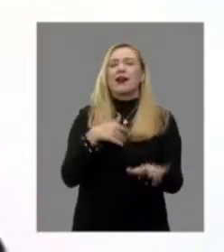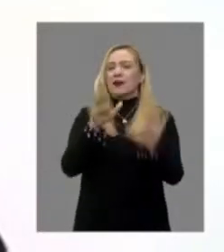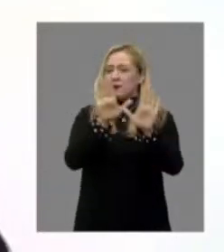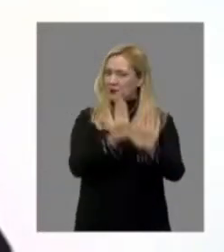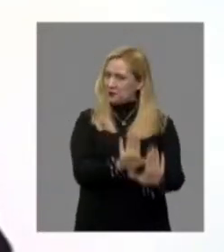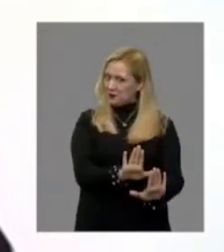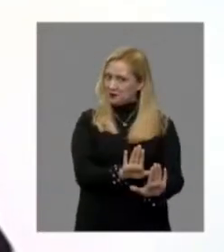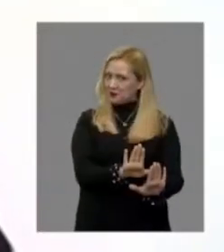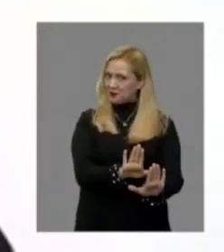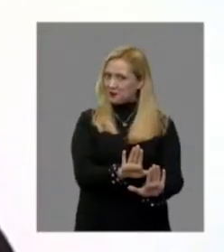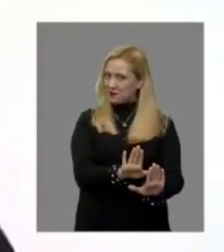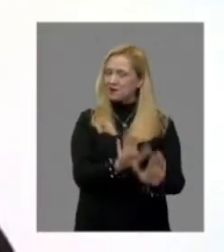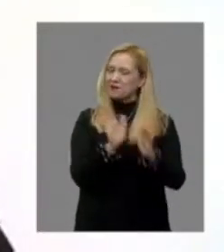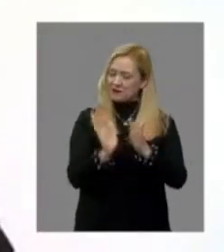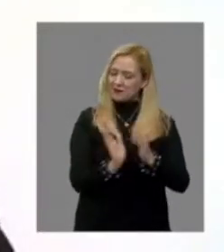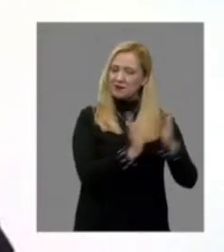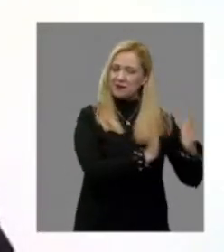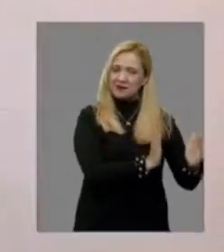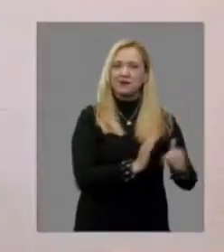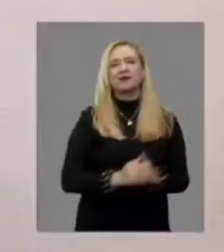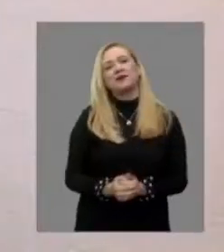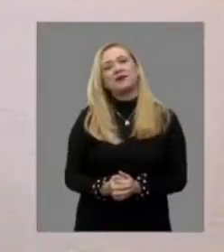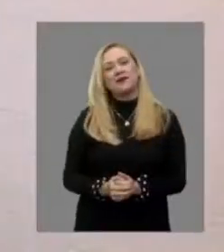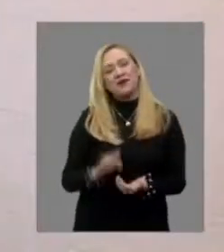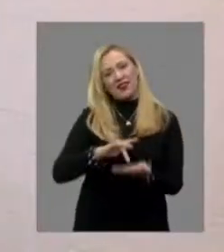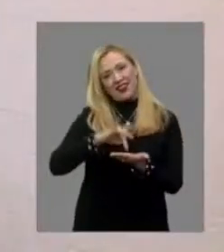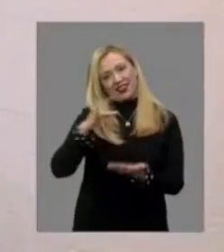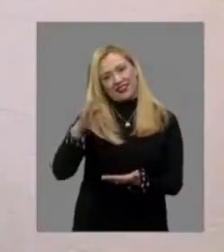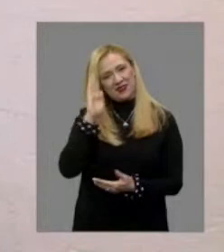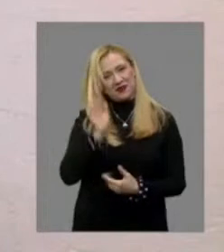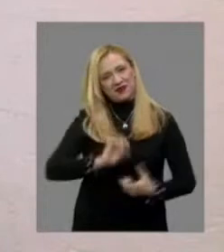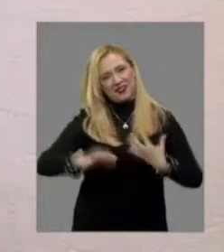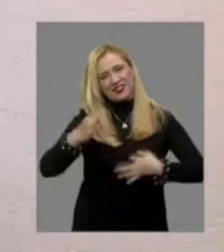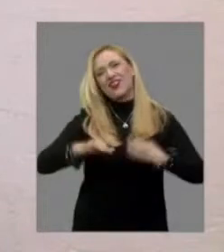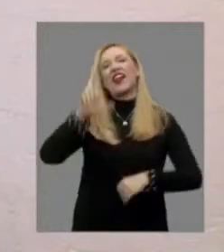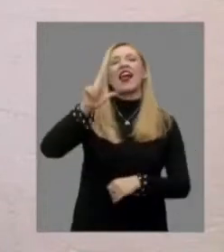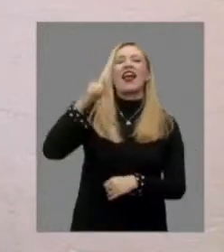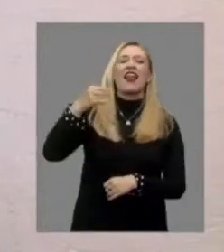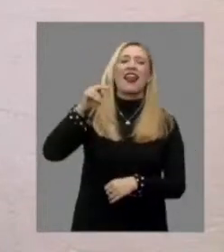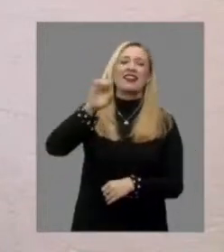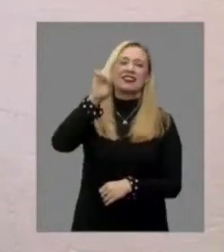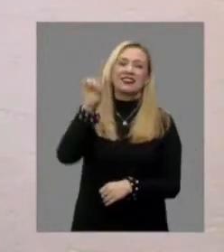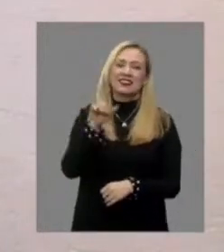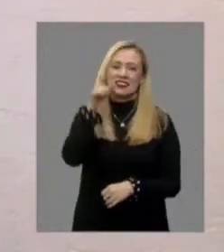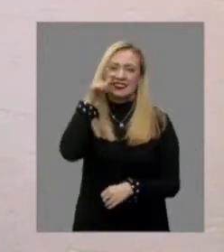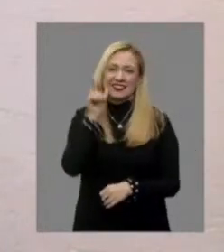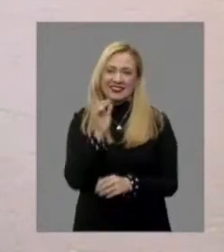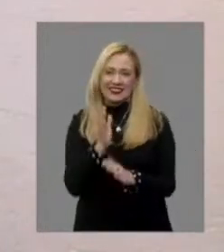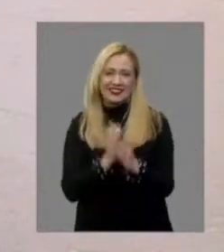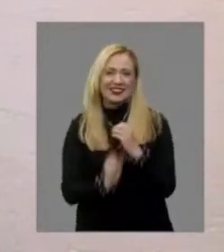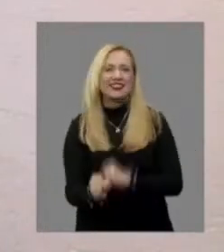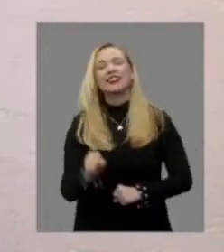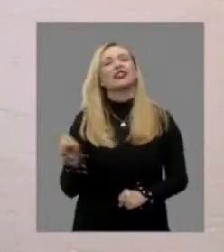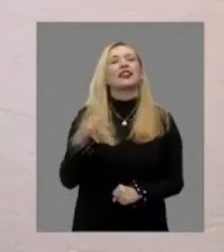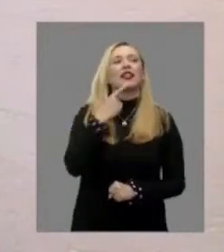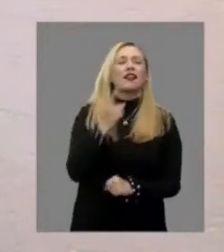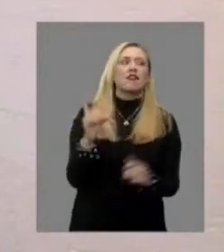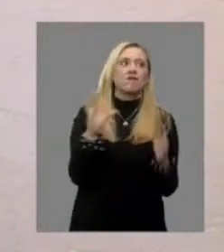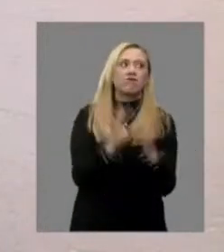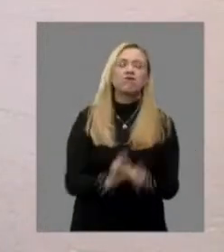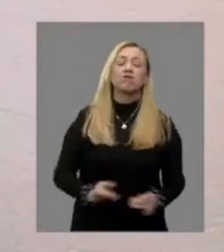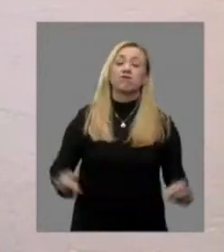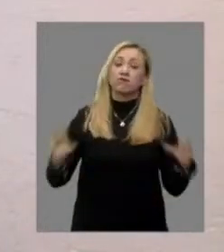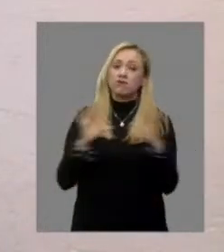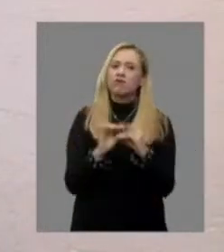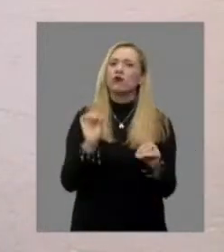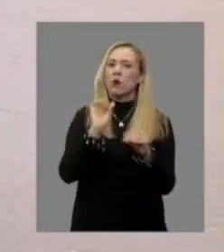pronto. Muchas gracias, ministro Lainez, por esta primera intervención, que bien señala muchos asuntos sobre los cuales iremos